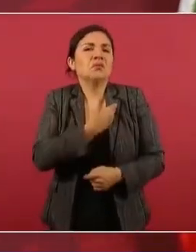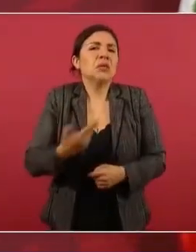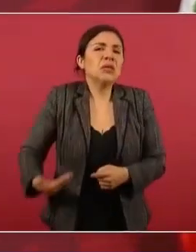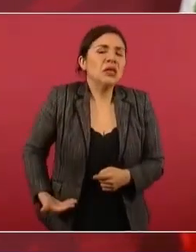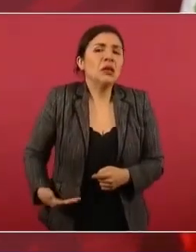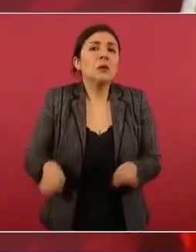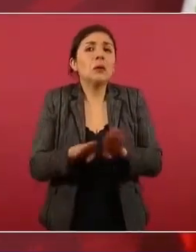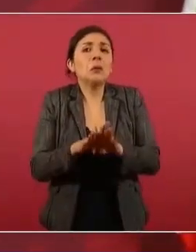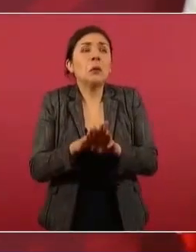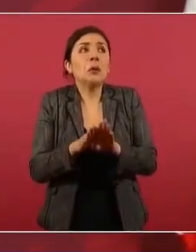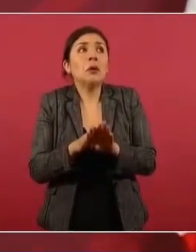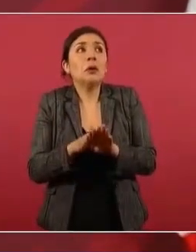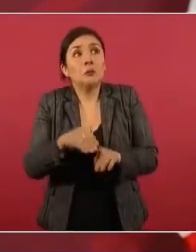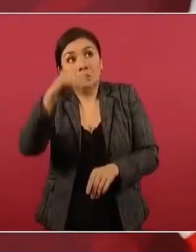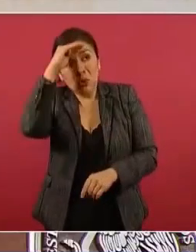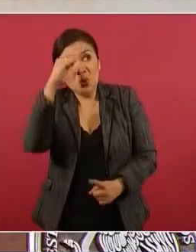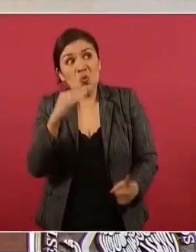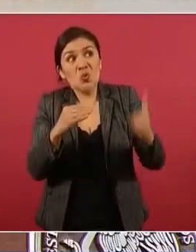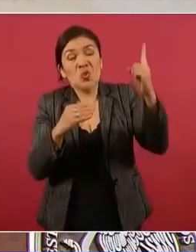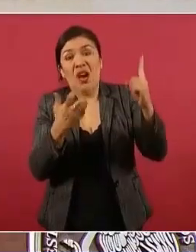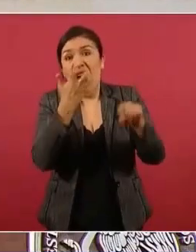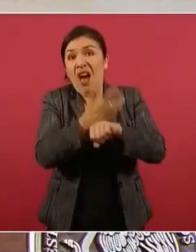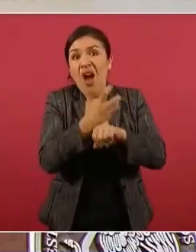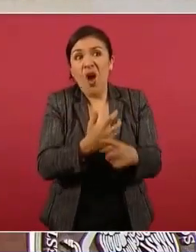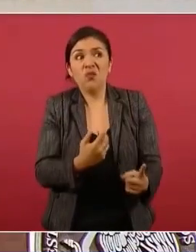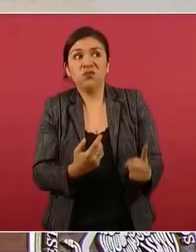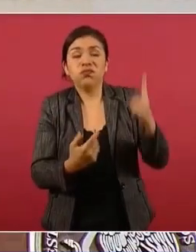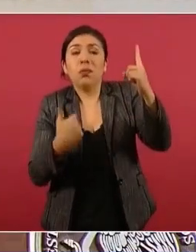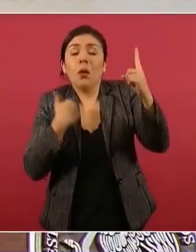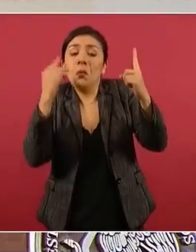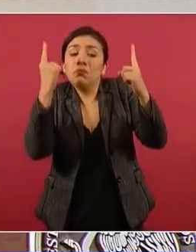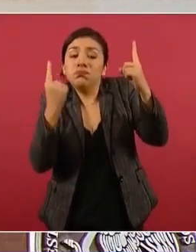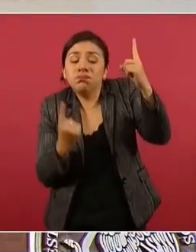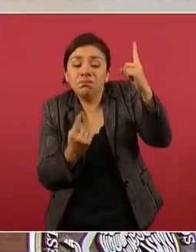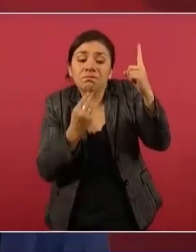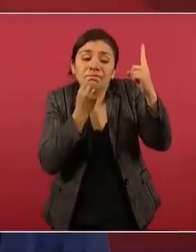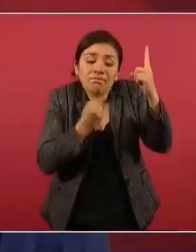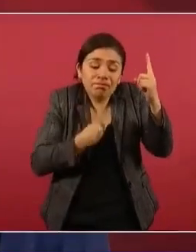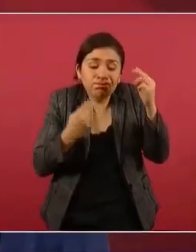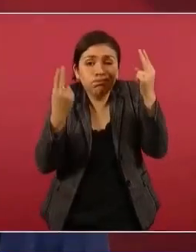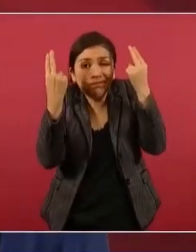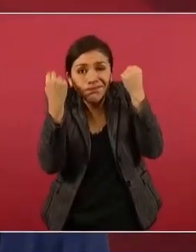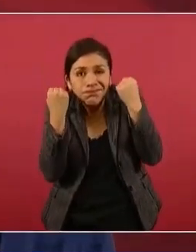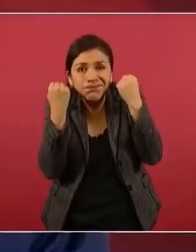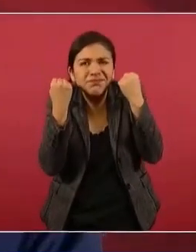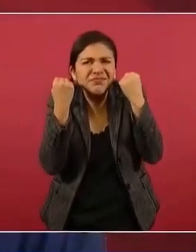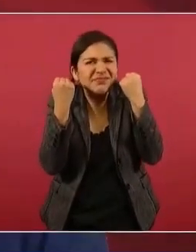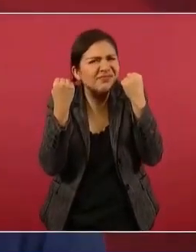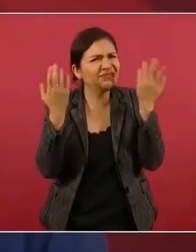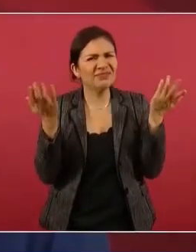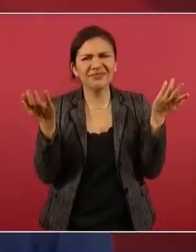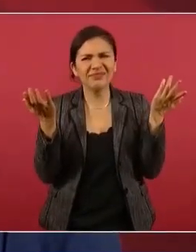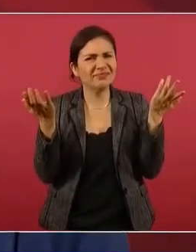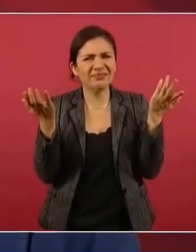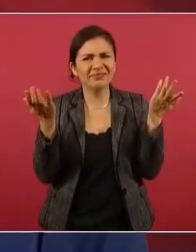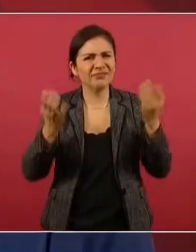no